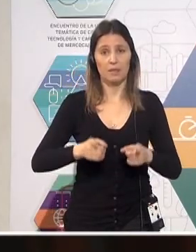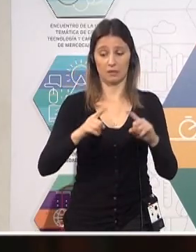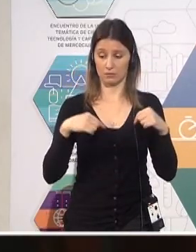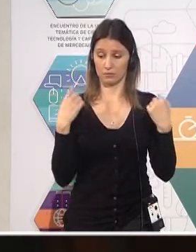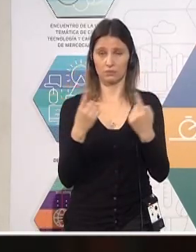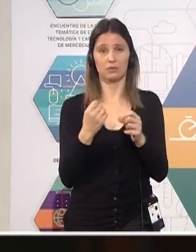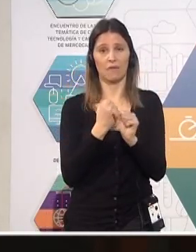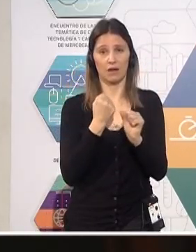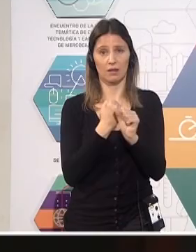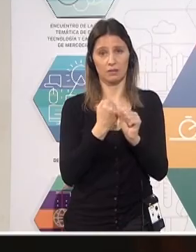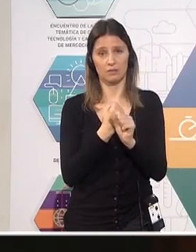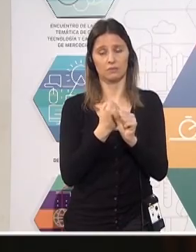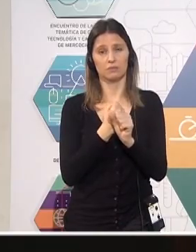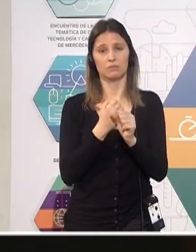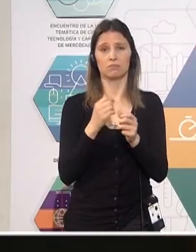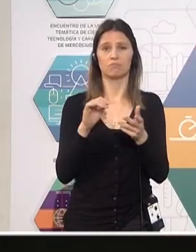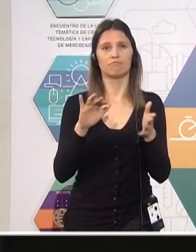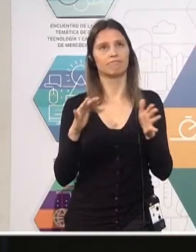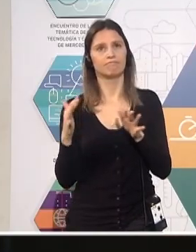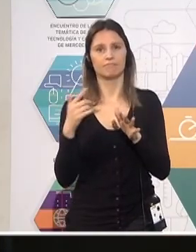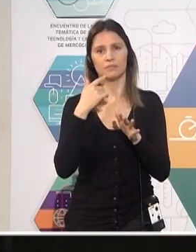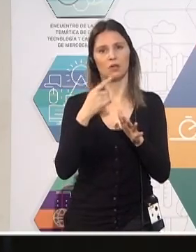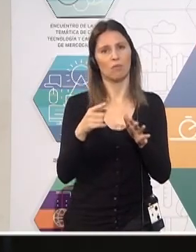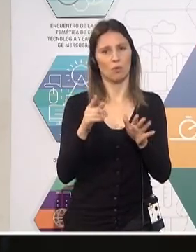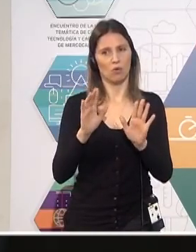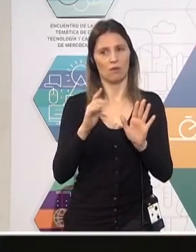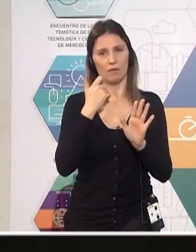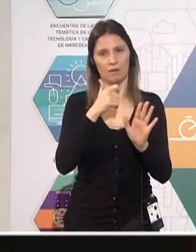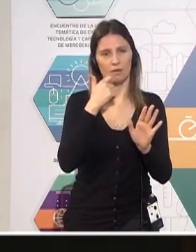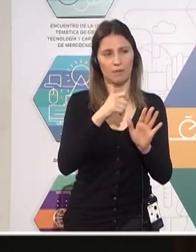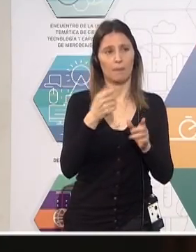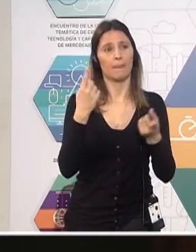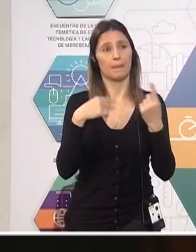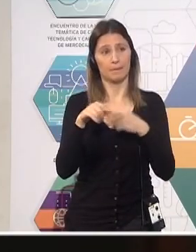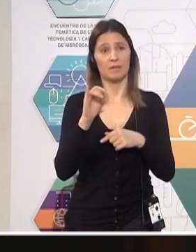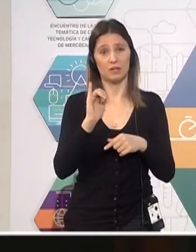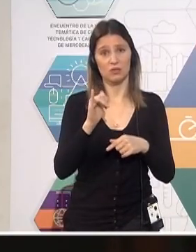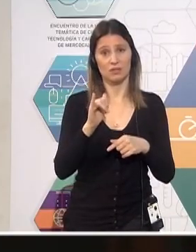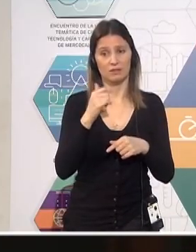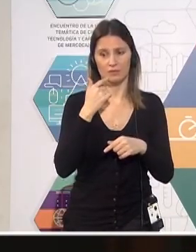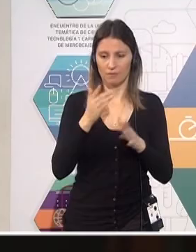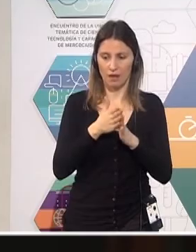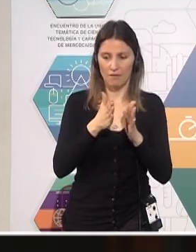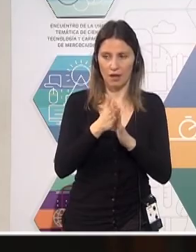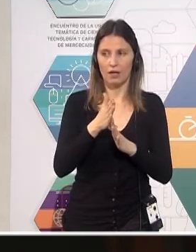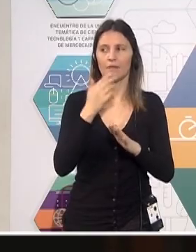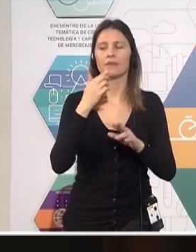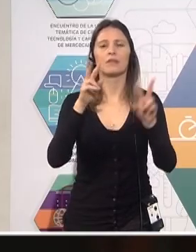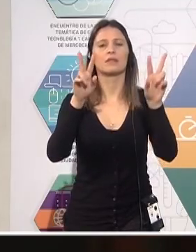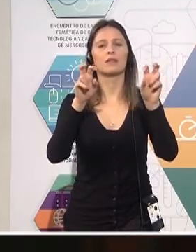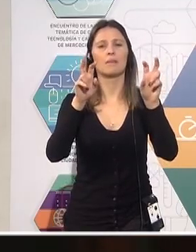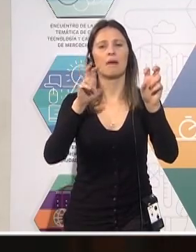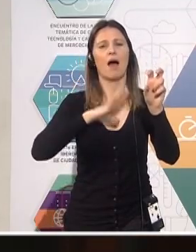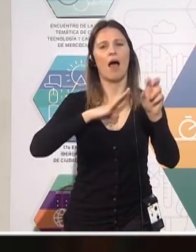trabajando y estamos un poco más atrás de repente en este caso pero si vamos a tomar en breve es un tema de que hay